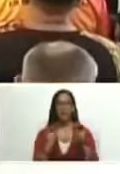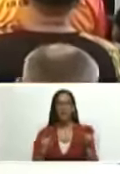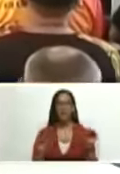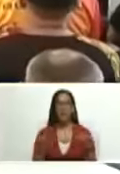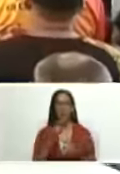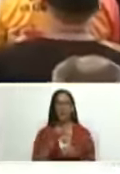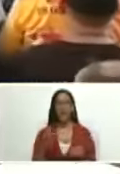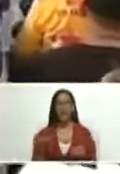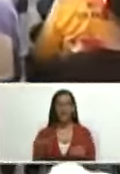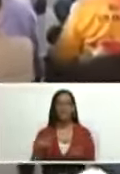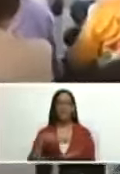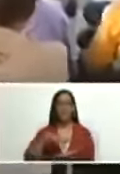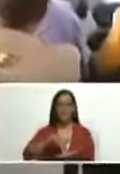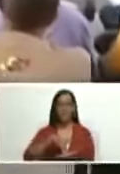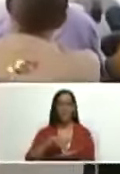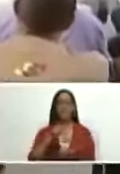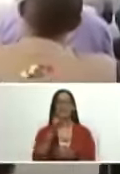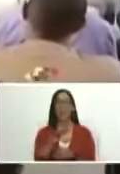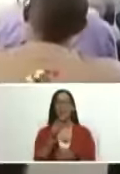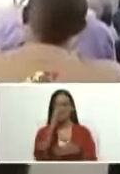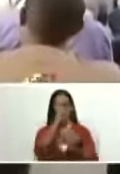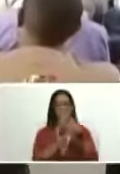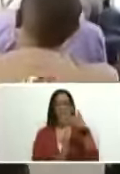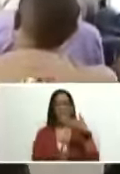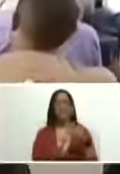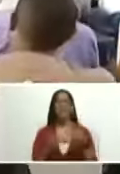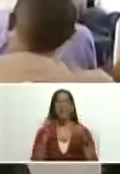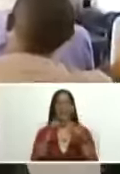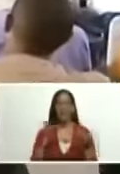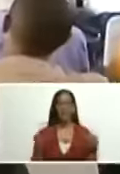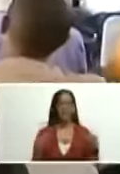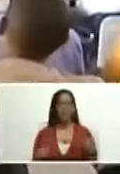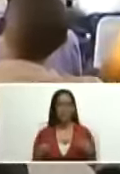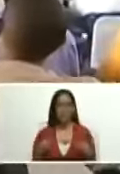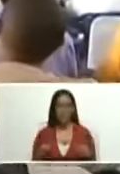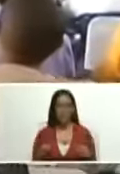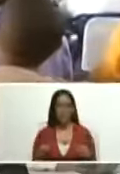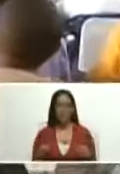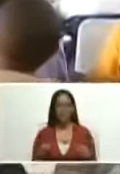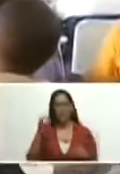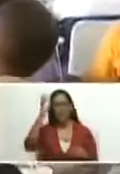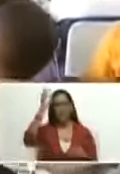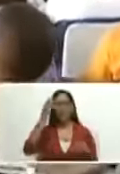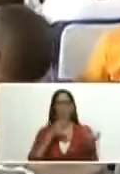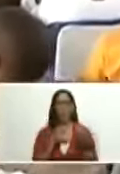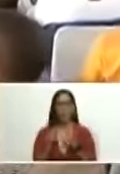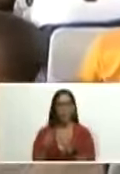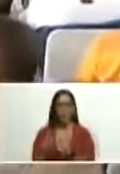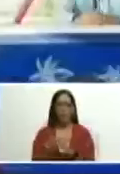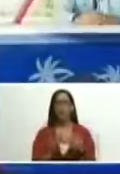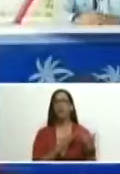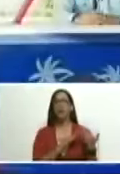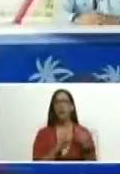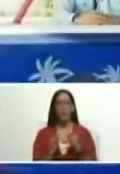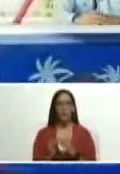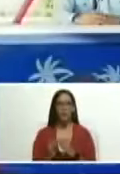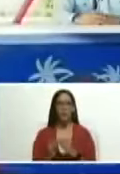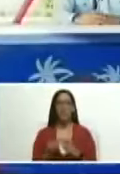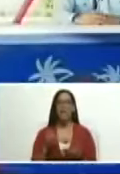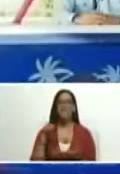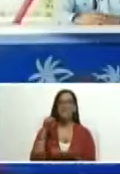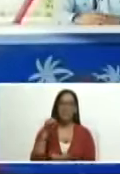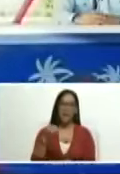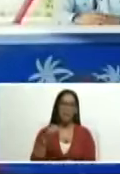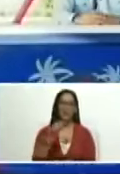gente de a pie, la gente humilde, la gente sencilla. El Consejo Comunal, la comuna, el CLAP,